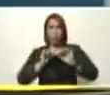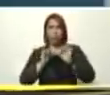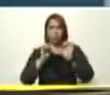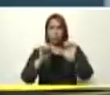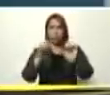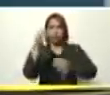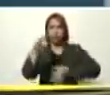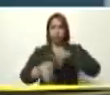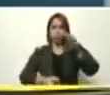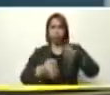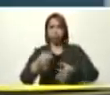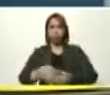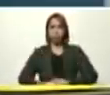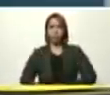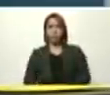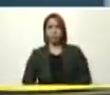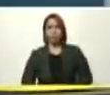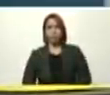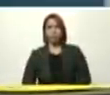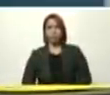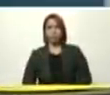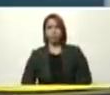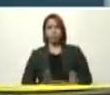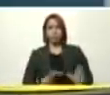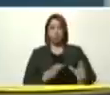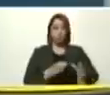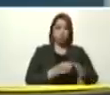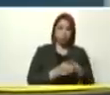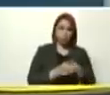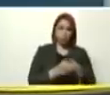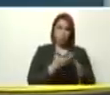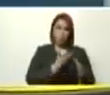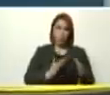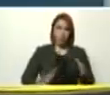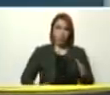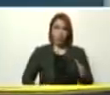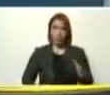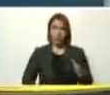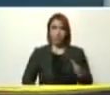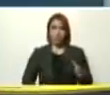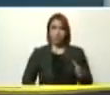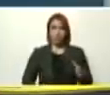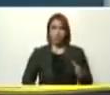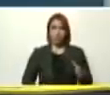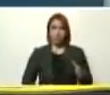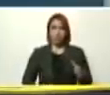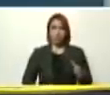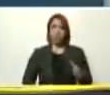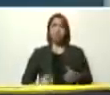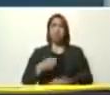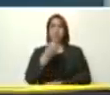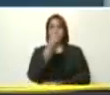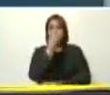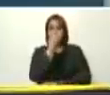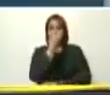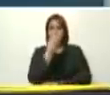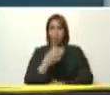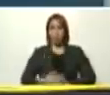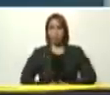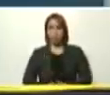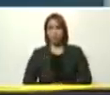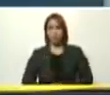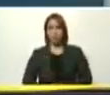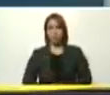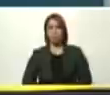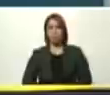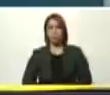permanente, desde el puesto de comando presidencial, del Palacio Presidencial de Miraflores,